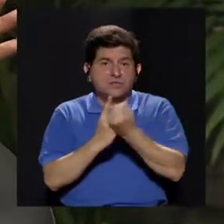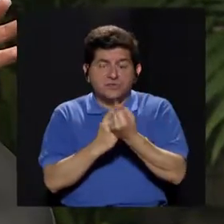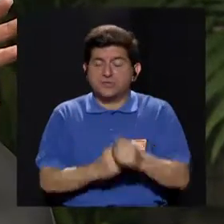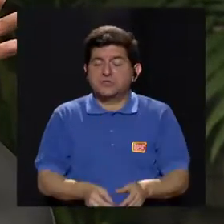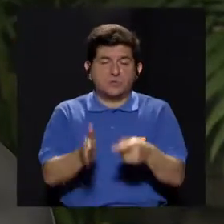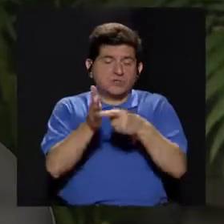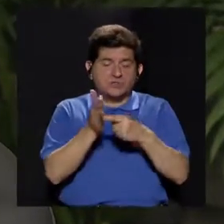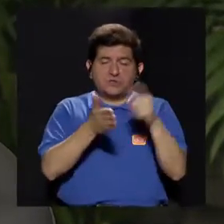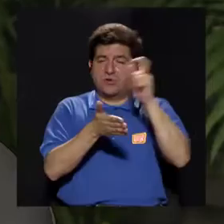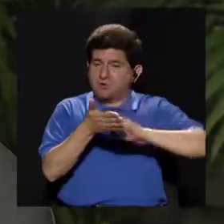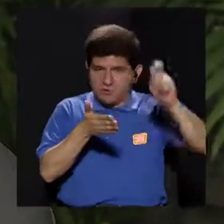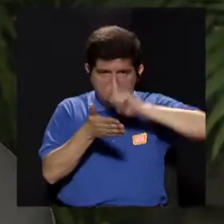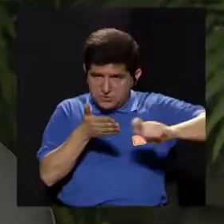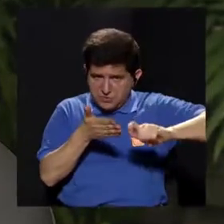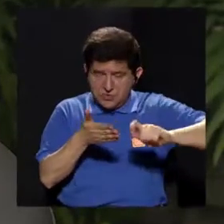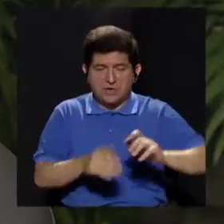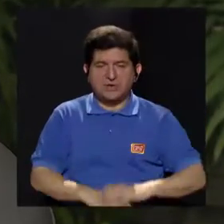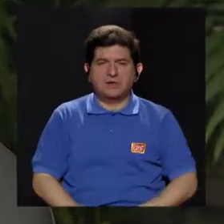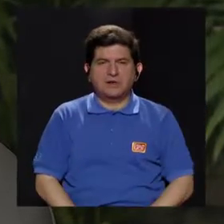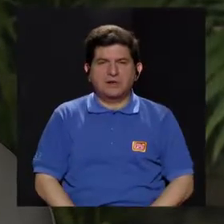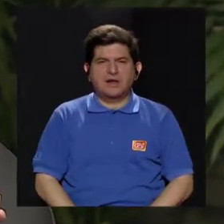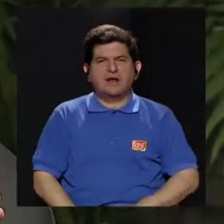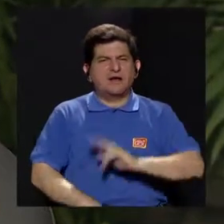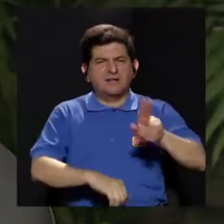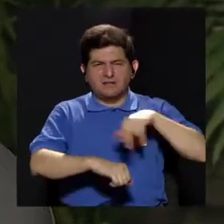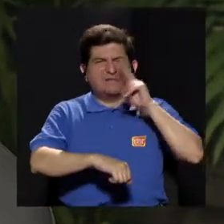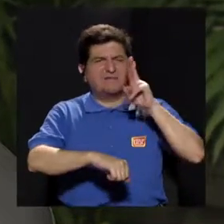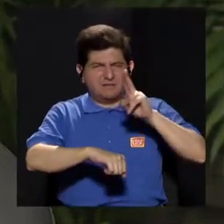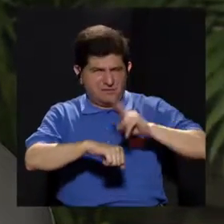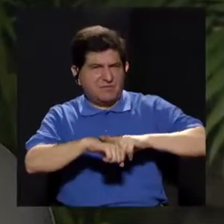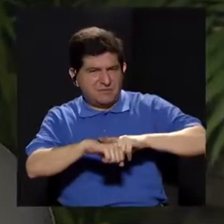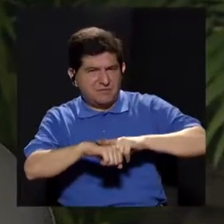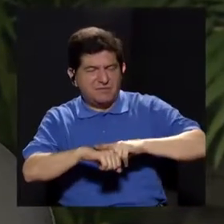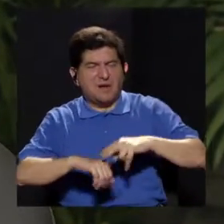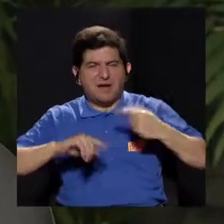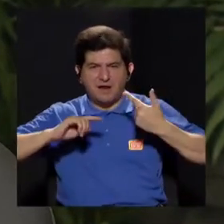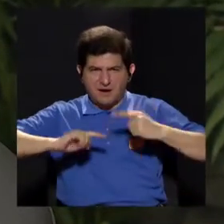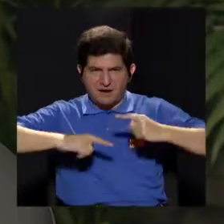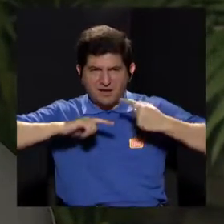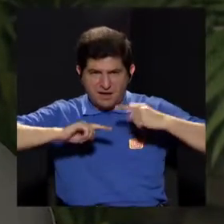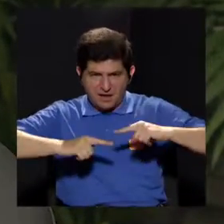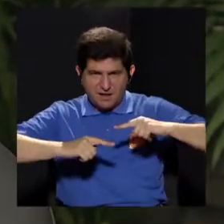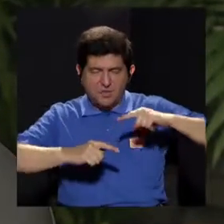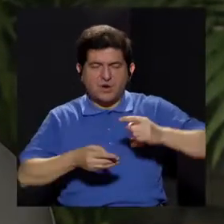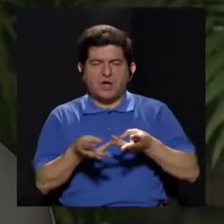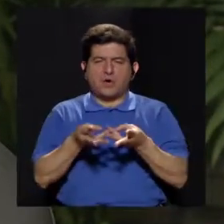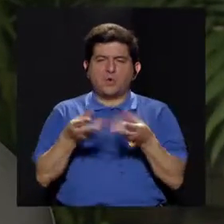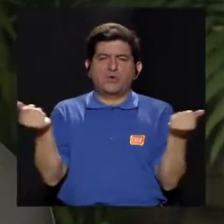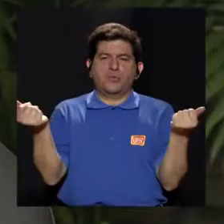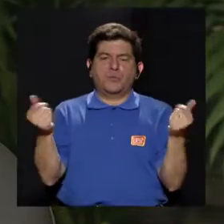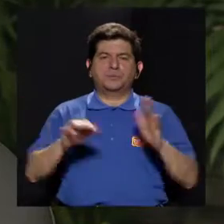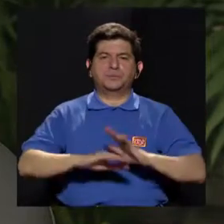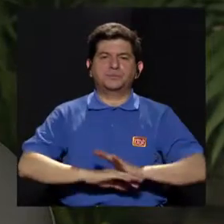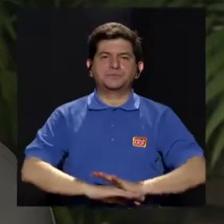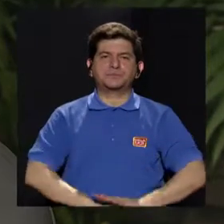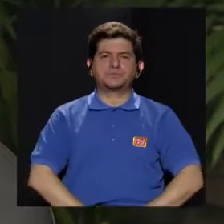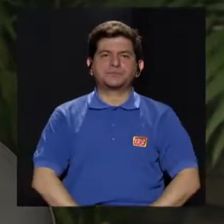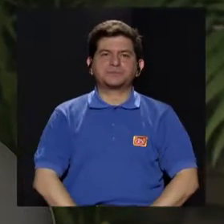es el medio escolar, y entonces usualmente el dolor se va.